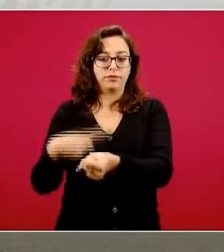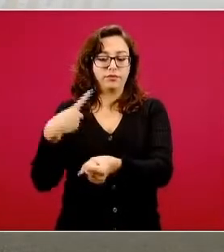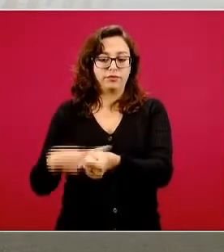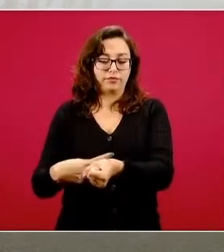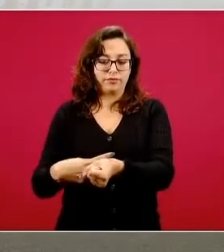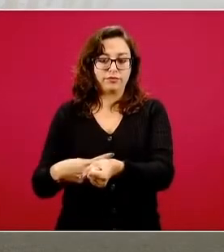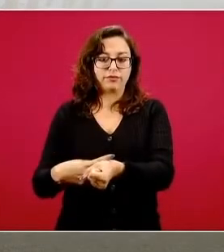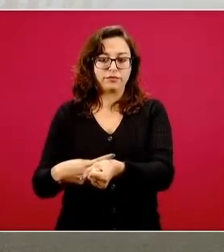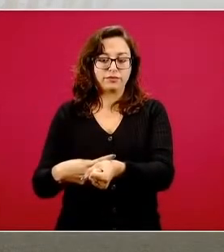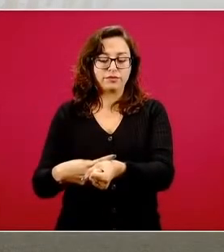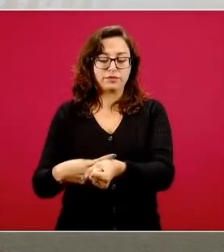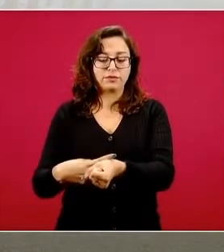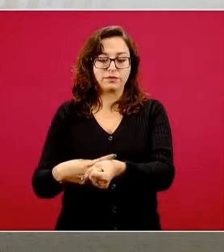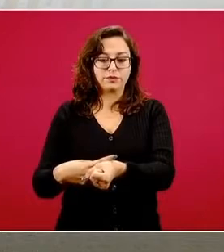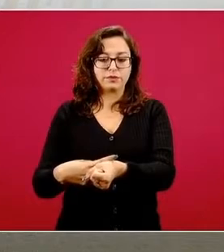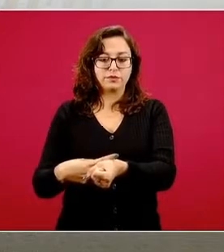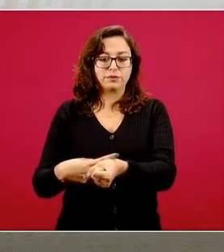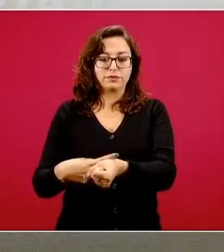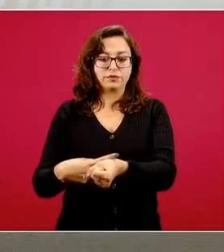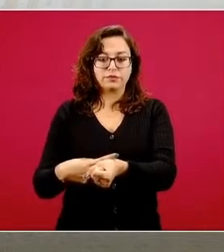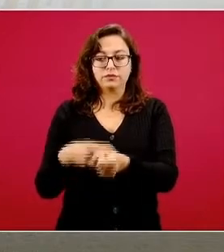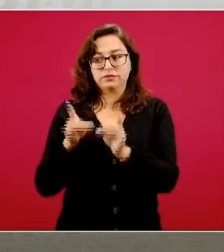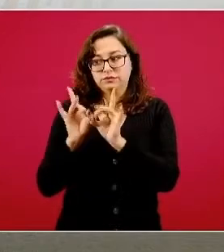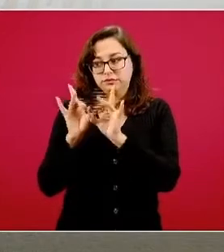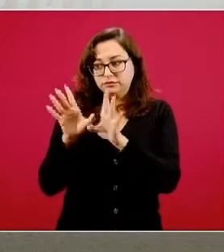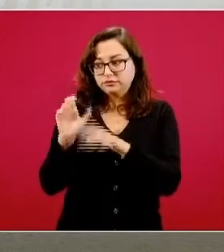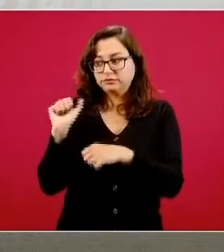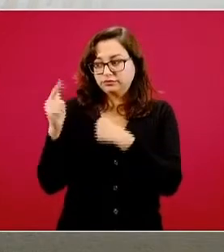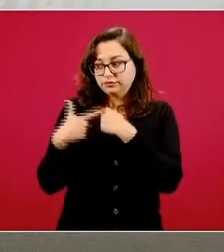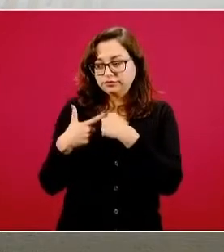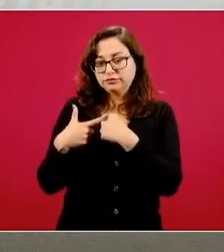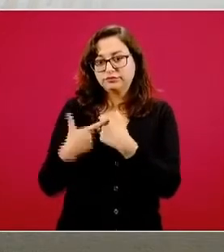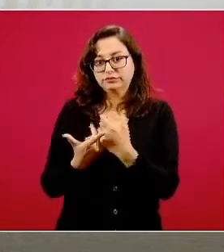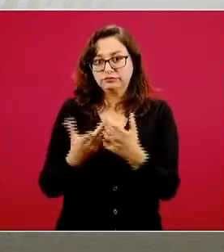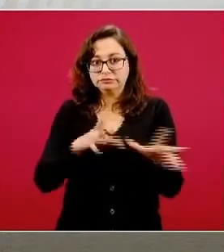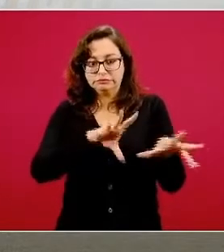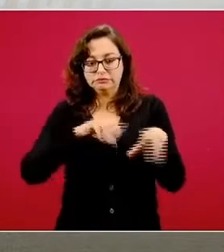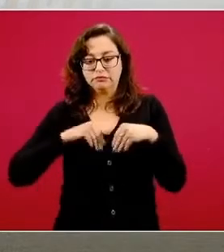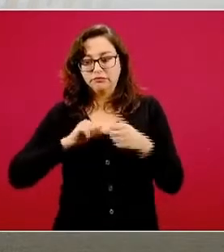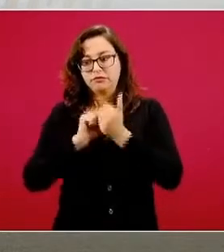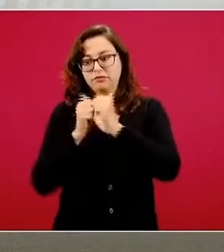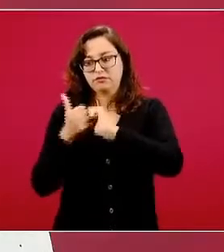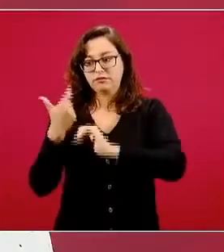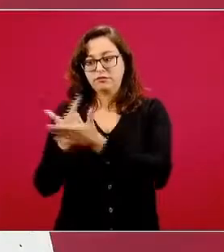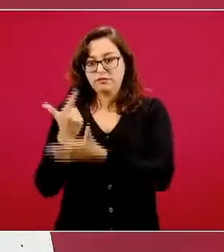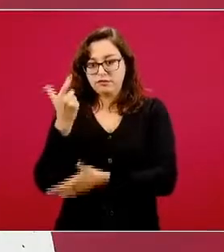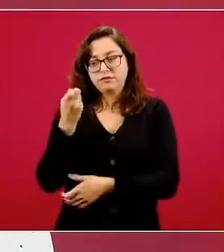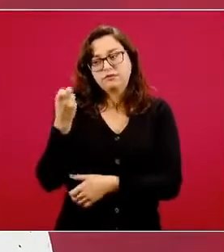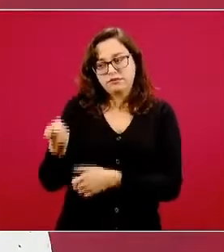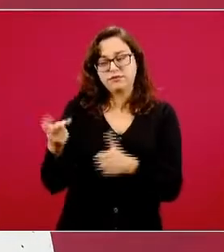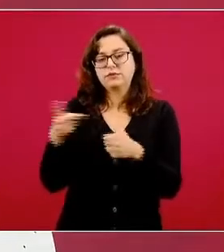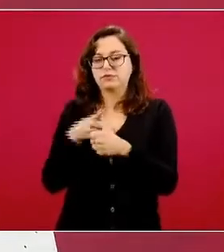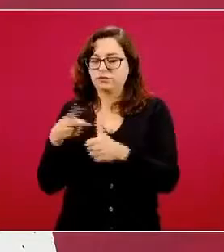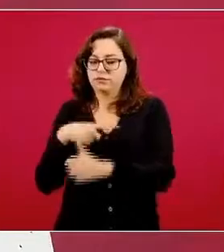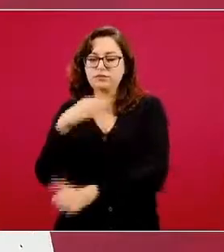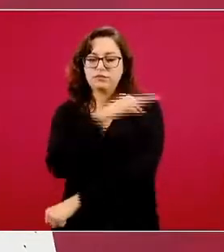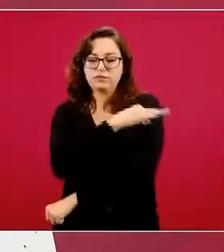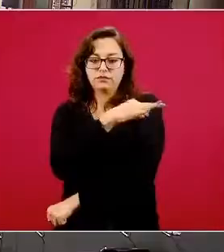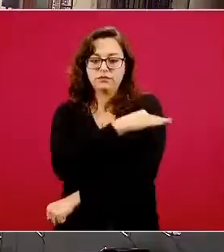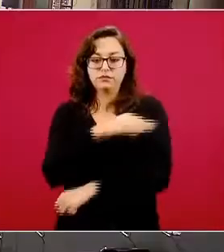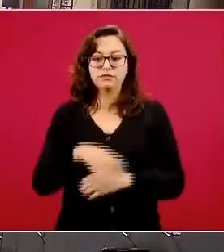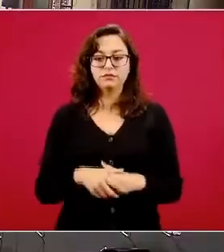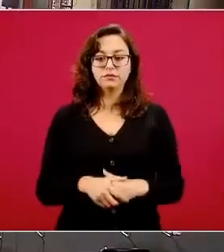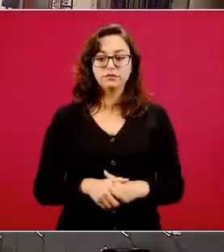alguna condición de vida que les haga presentar un cuadro más grave de COVID-19.